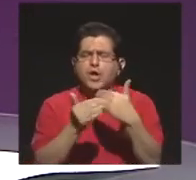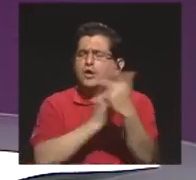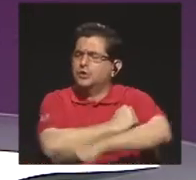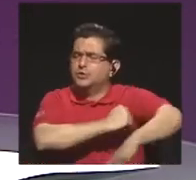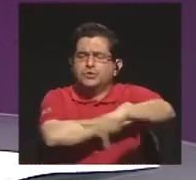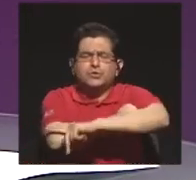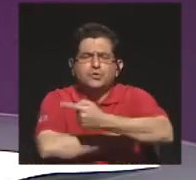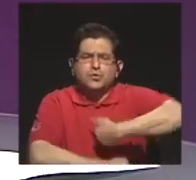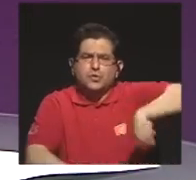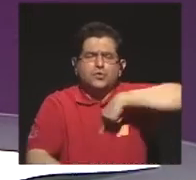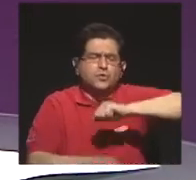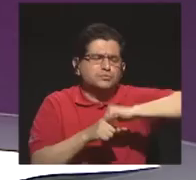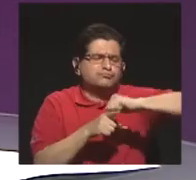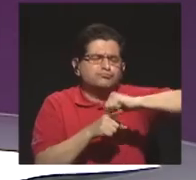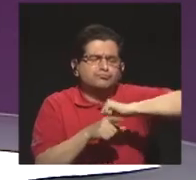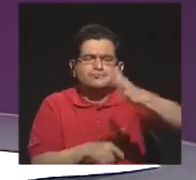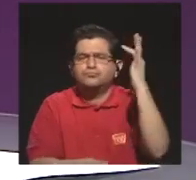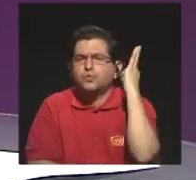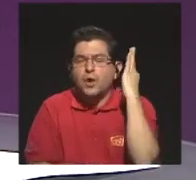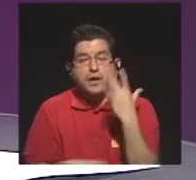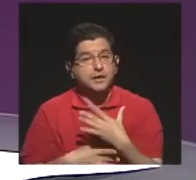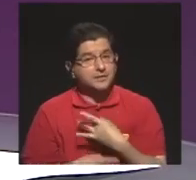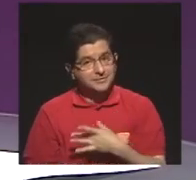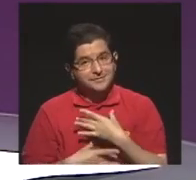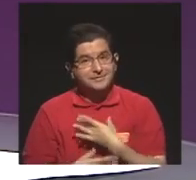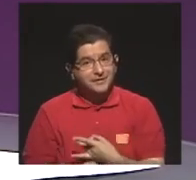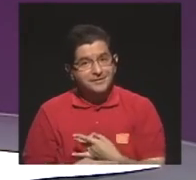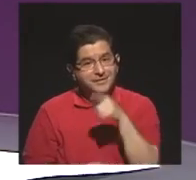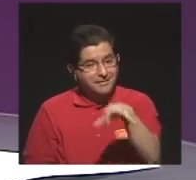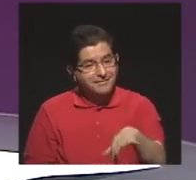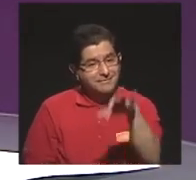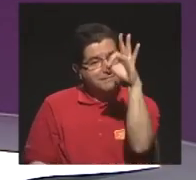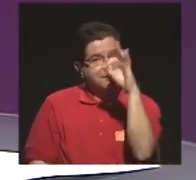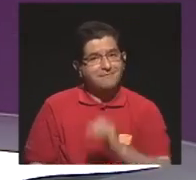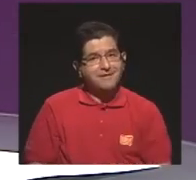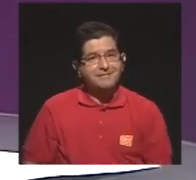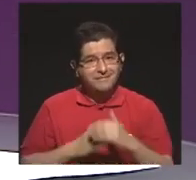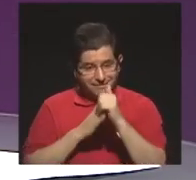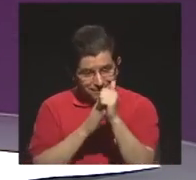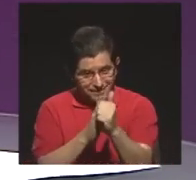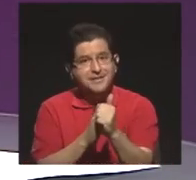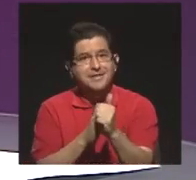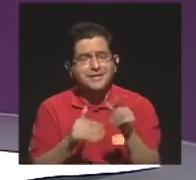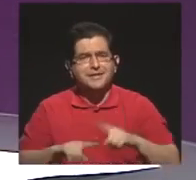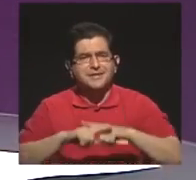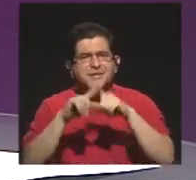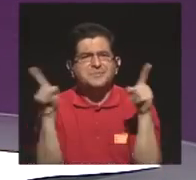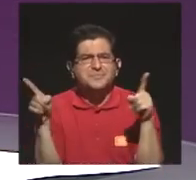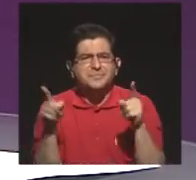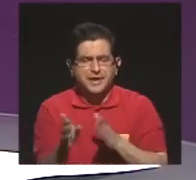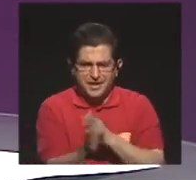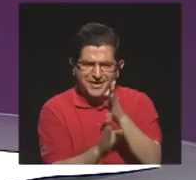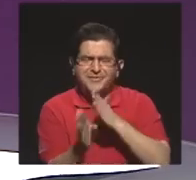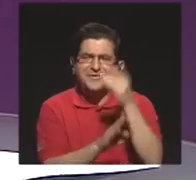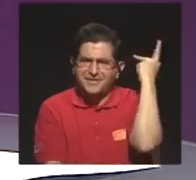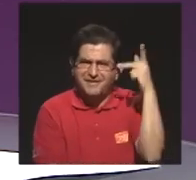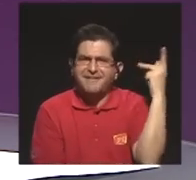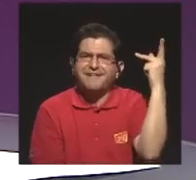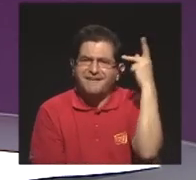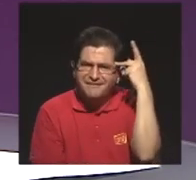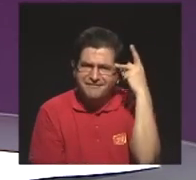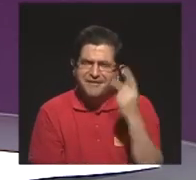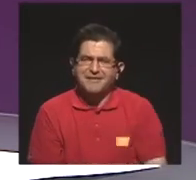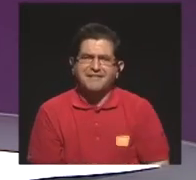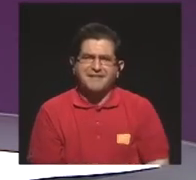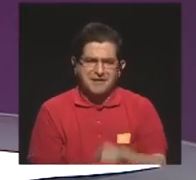país hemos capacitado a mujeres. Y mira qué interesante, porque ahí usted encuentra lideresas, pero con carrera política y